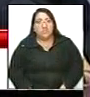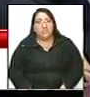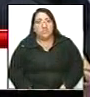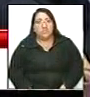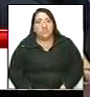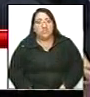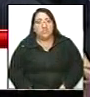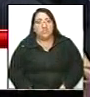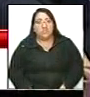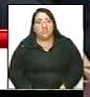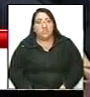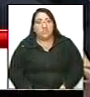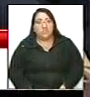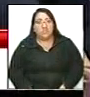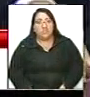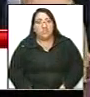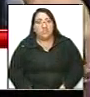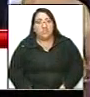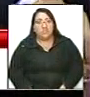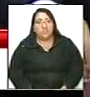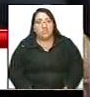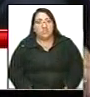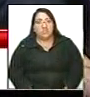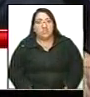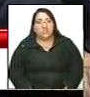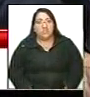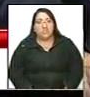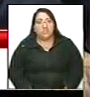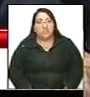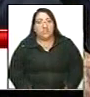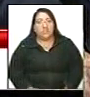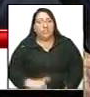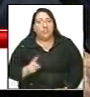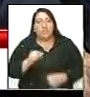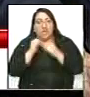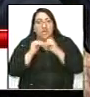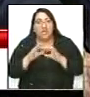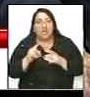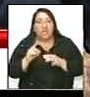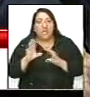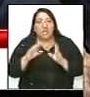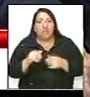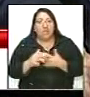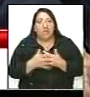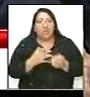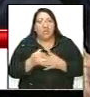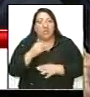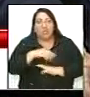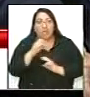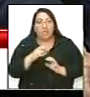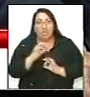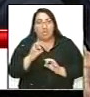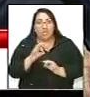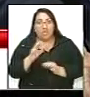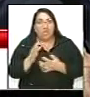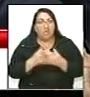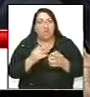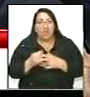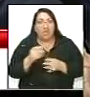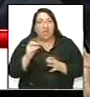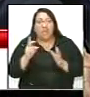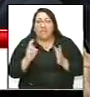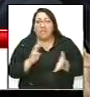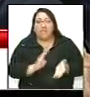es que la Secretaría esté en mano de la Defensoría, eso no dice en ninguna parte, ni lo dice en nuestro proyecto, no esté en mano de la